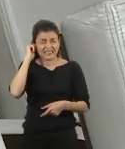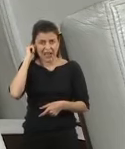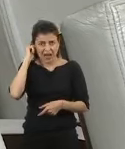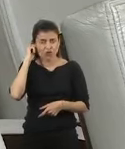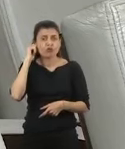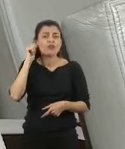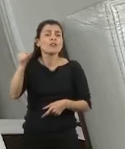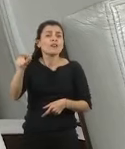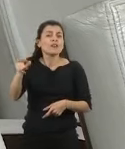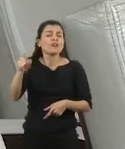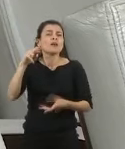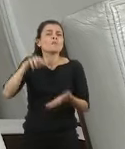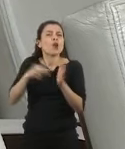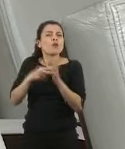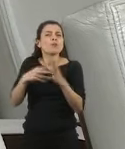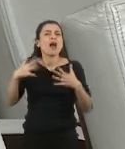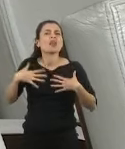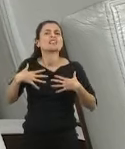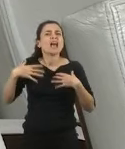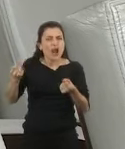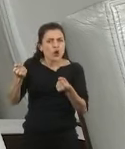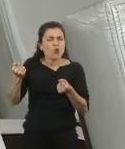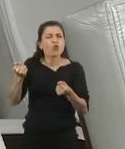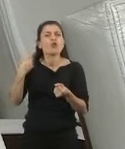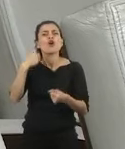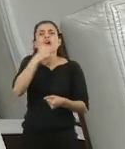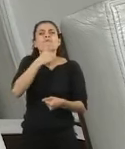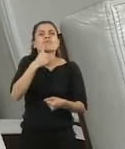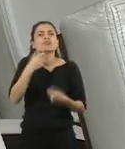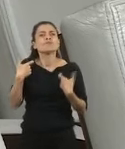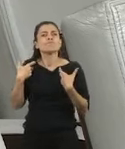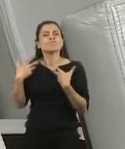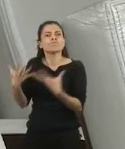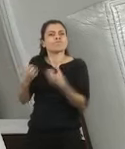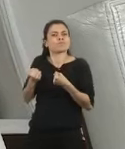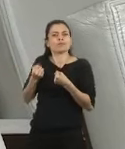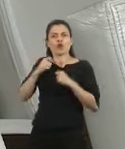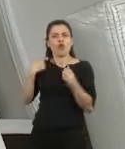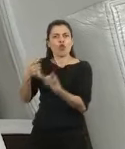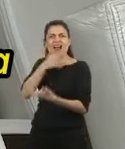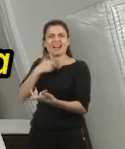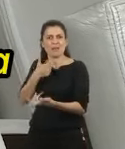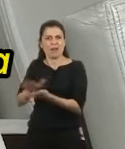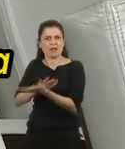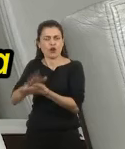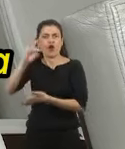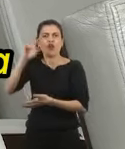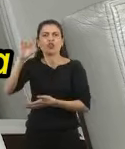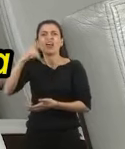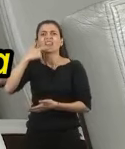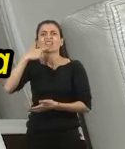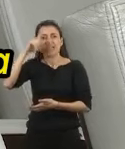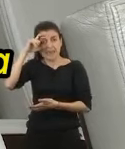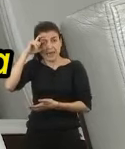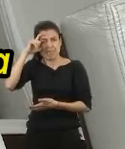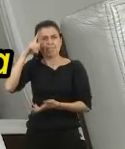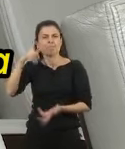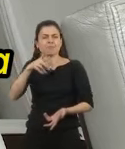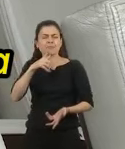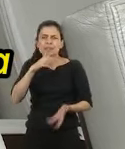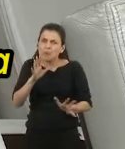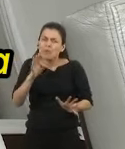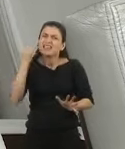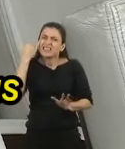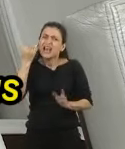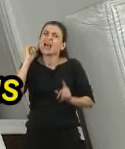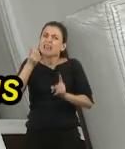negando los medicamentos la datse esas son creo y creo que lo expresaron en la cámara